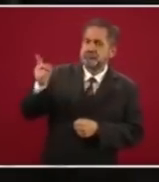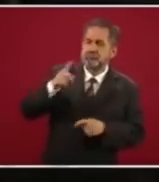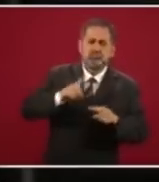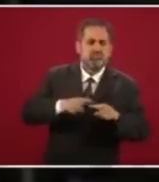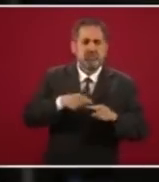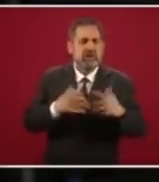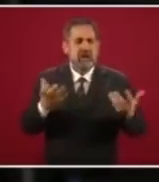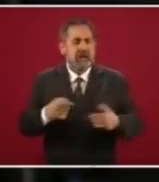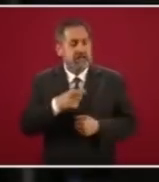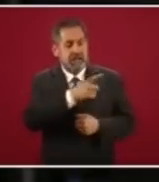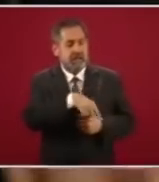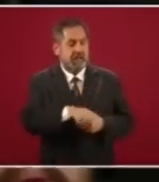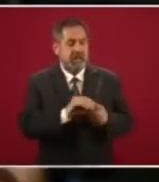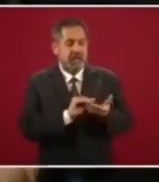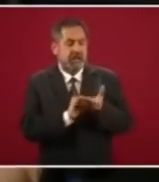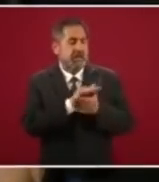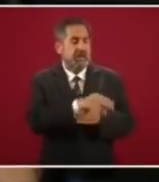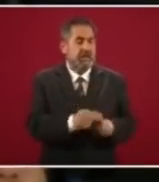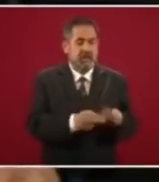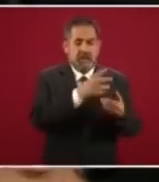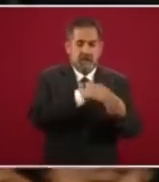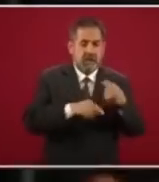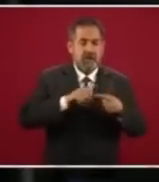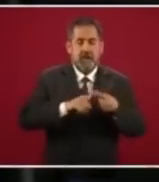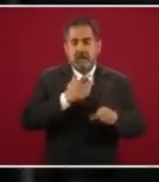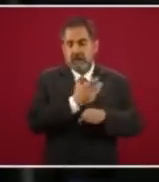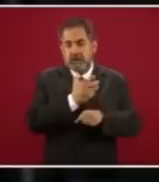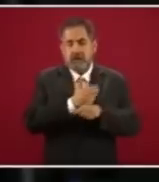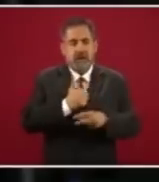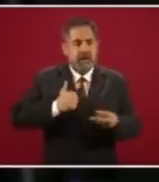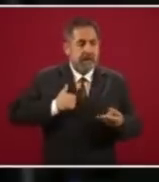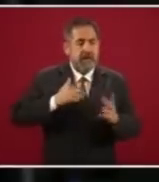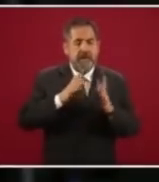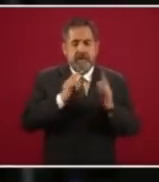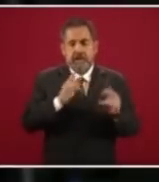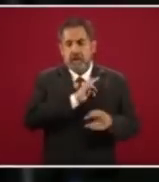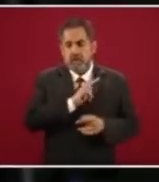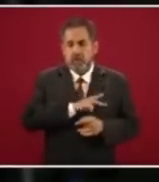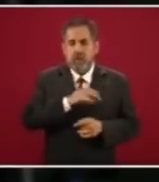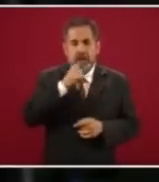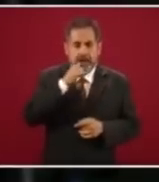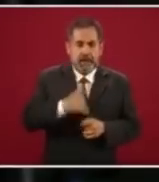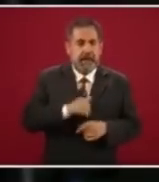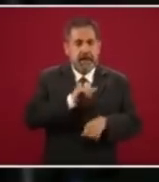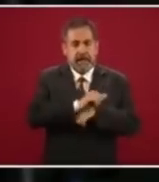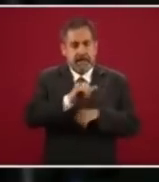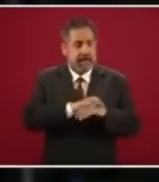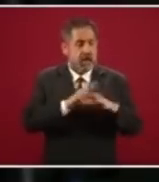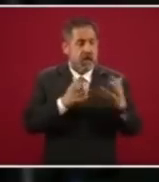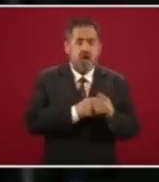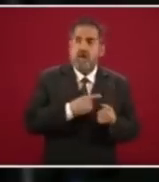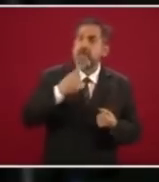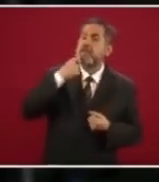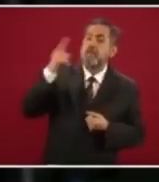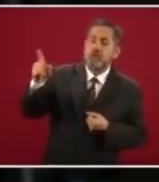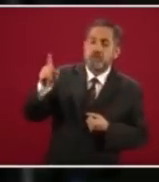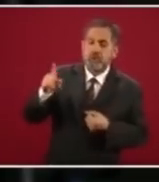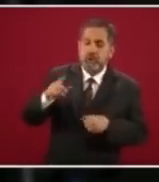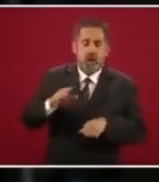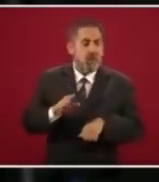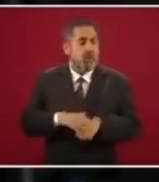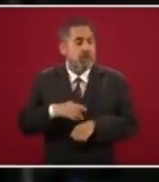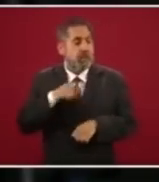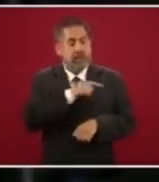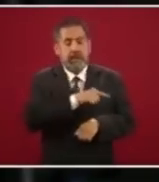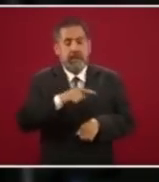presentan inversionistas de Estados Unidos, Canadá, Francia, Portugal, Italia y Argentina, porque les